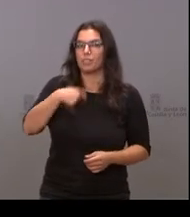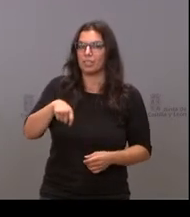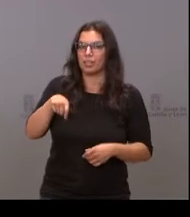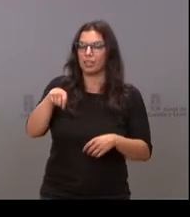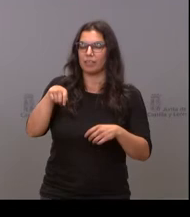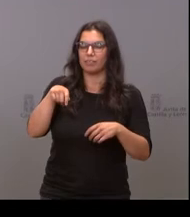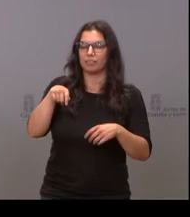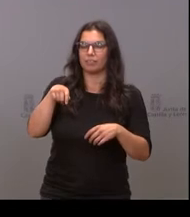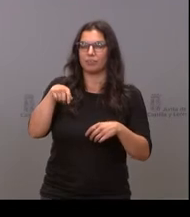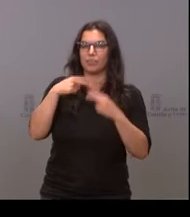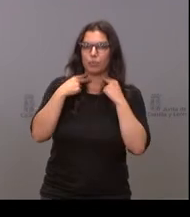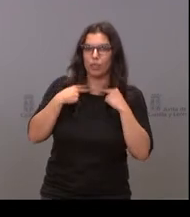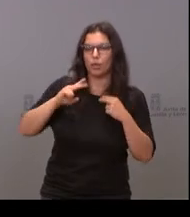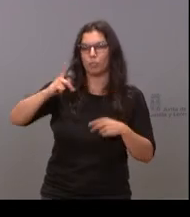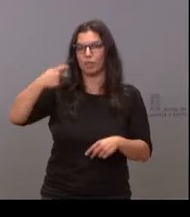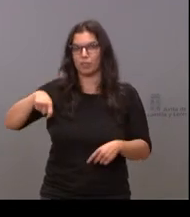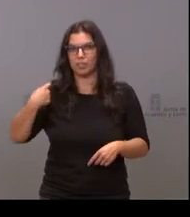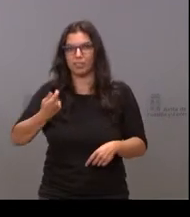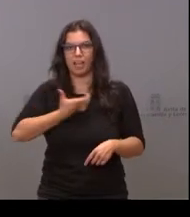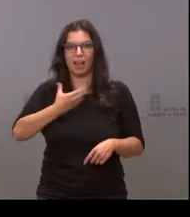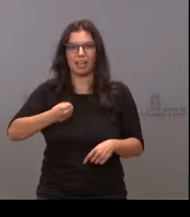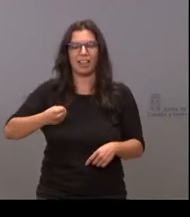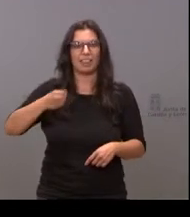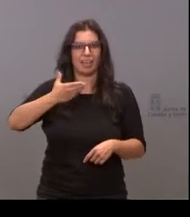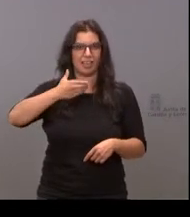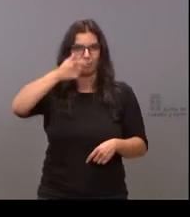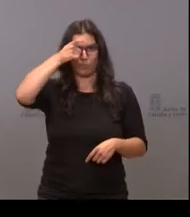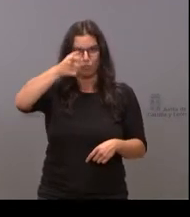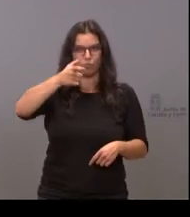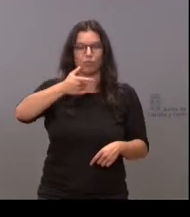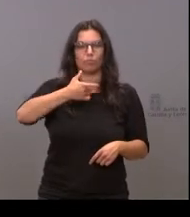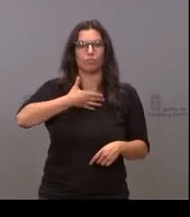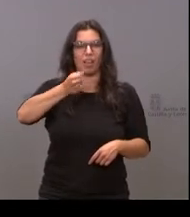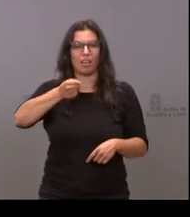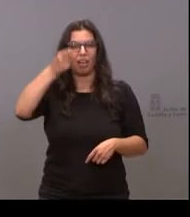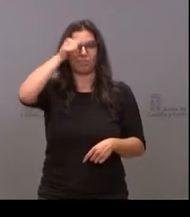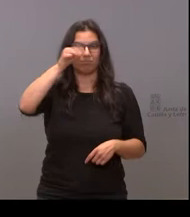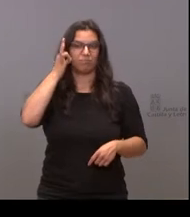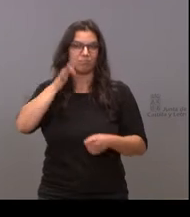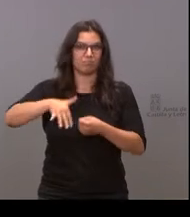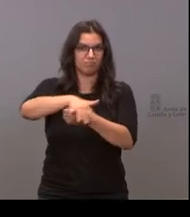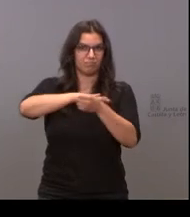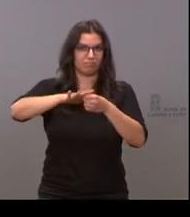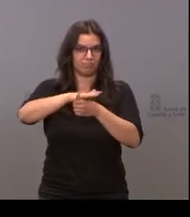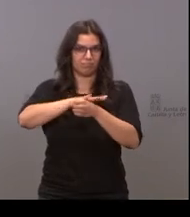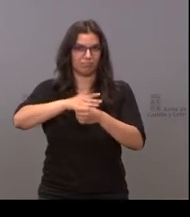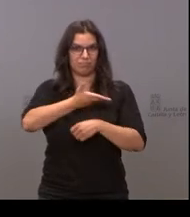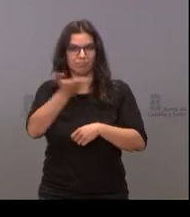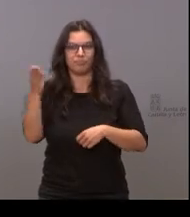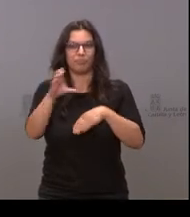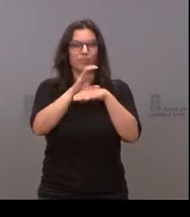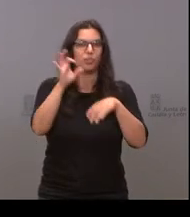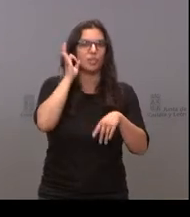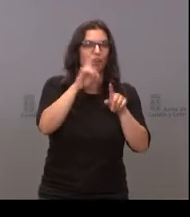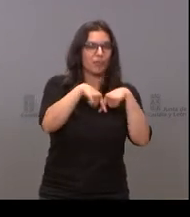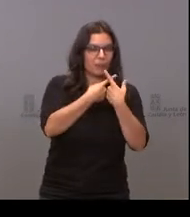vicepresidente y alcalde de alcañices alcaldía alcaldesa de todo estado de esta región consejero de familia